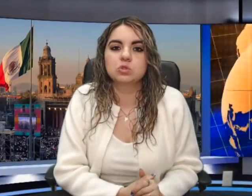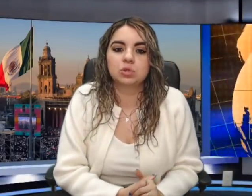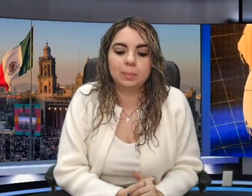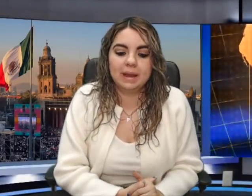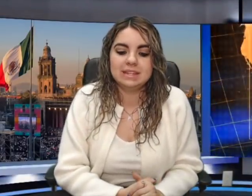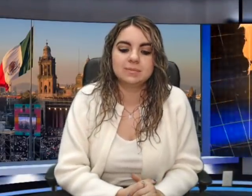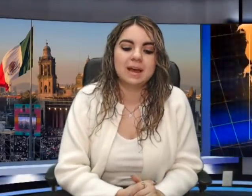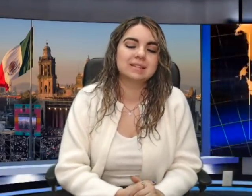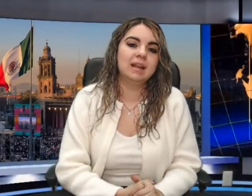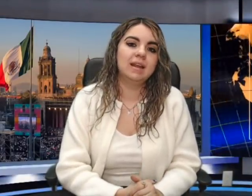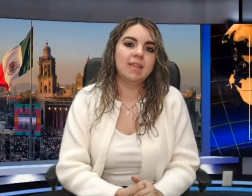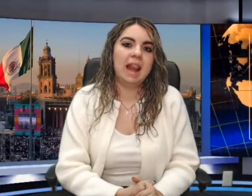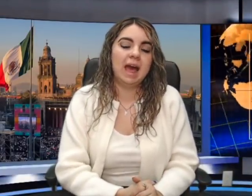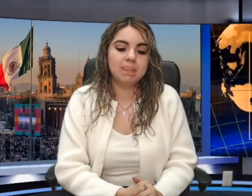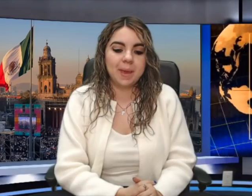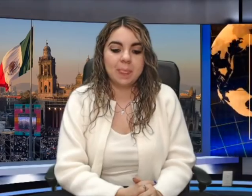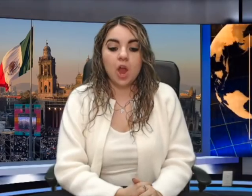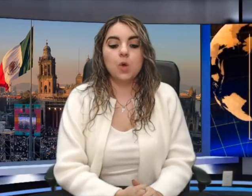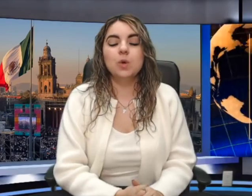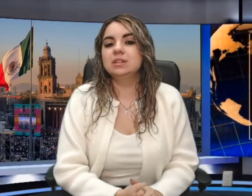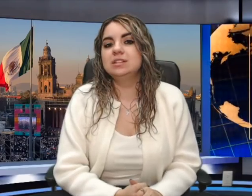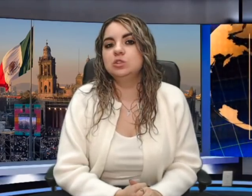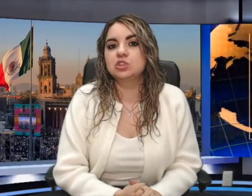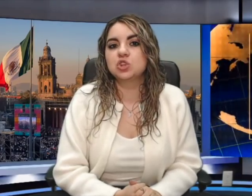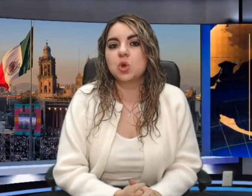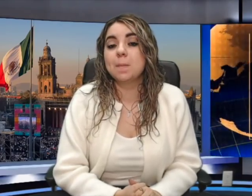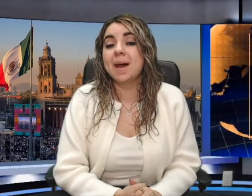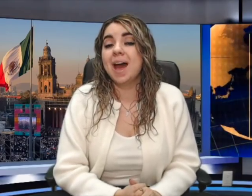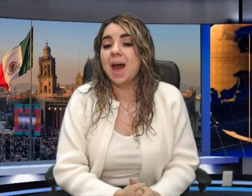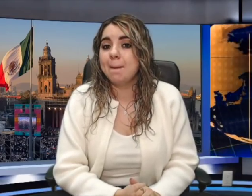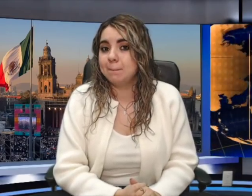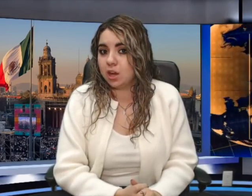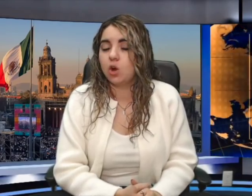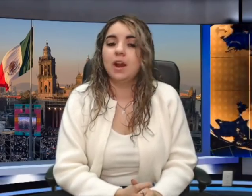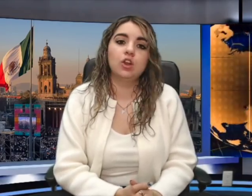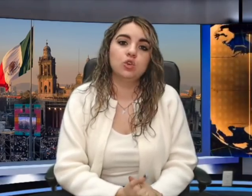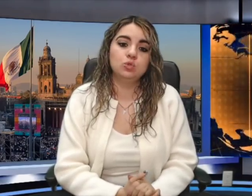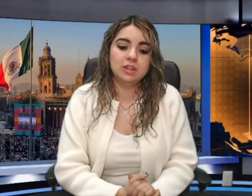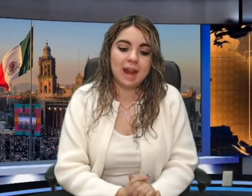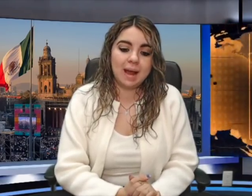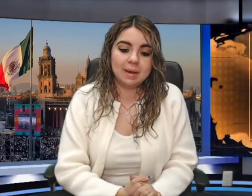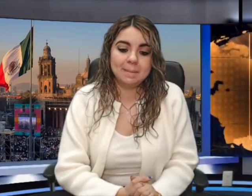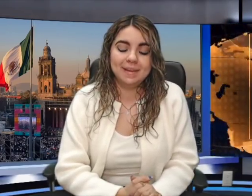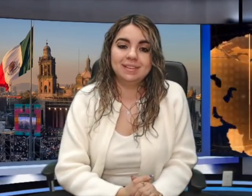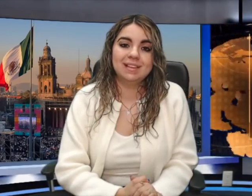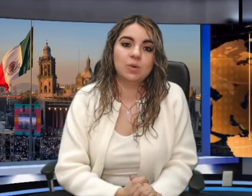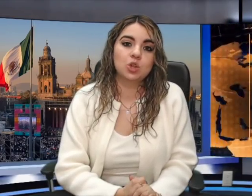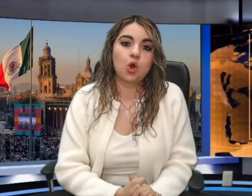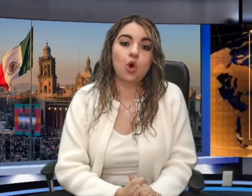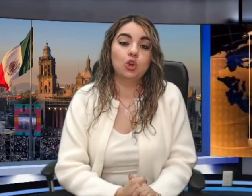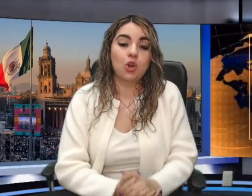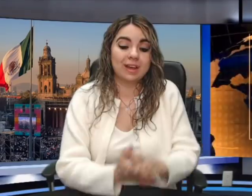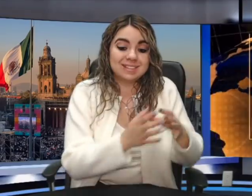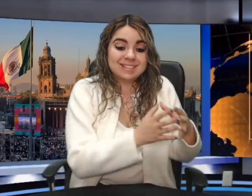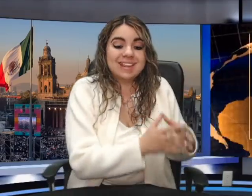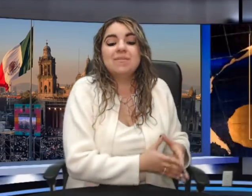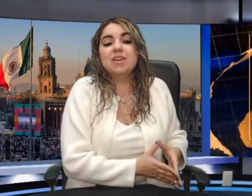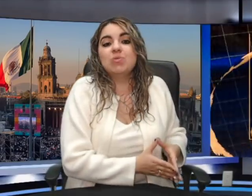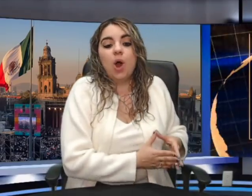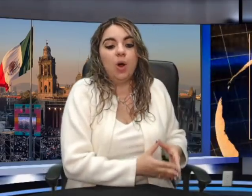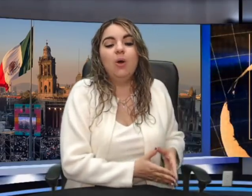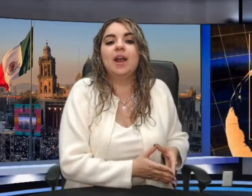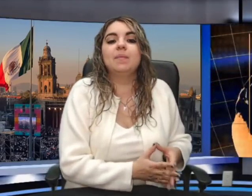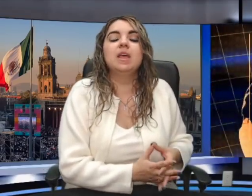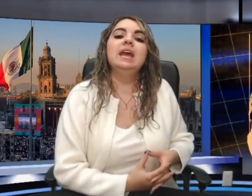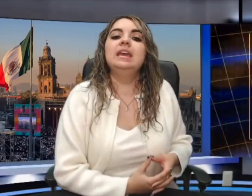mexicanos. Nuestro país va a salir adelante, nuestra situación va a mejorar considerablemente de acuerdo con lo que se está